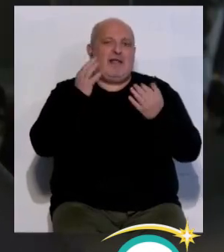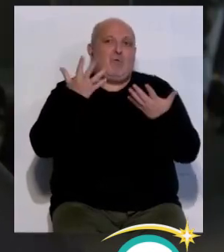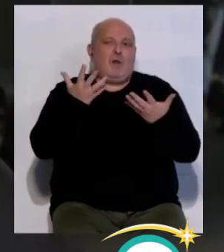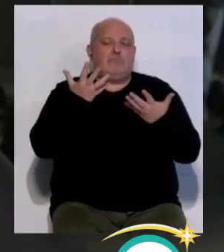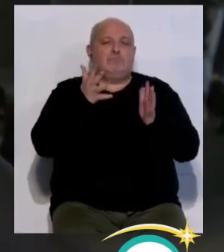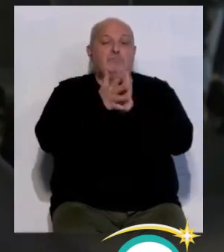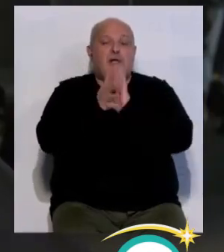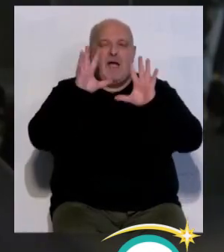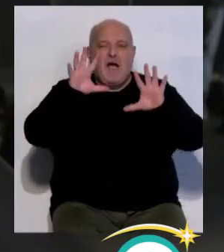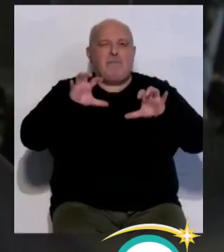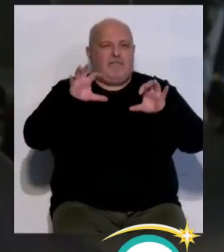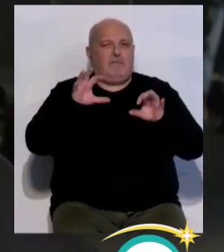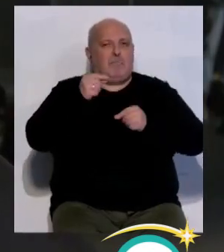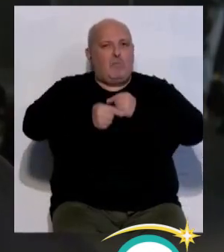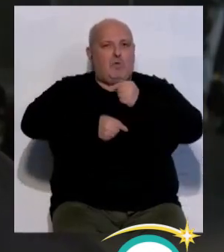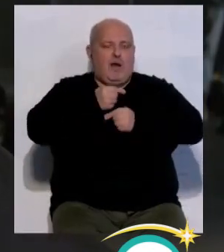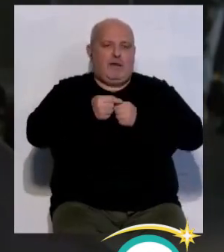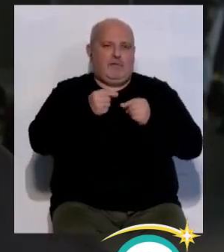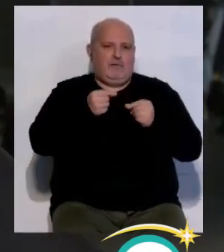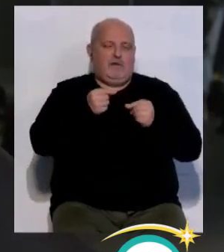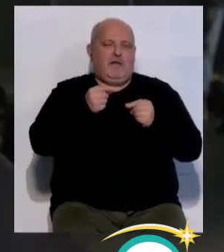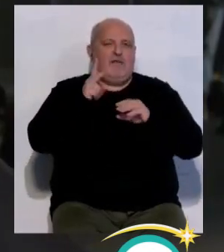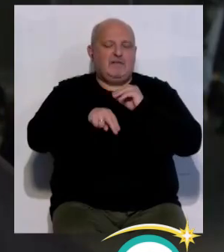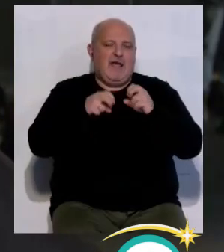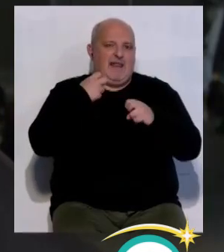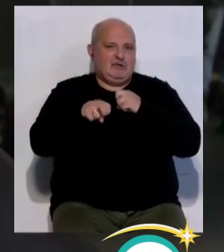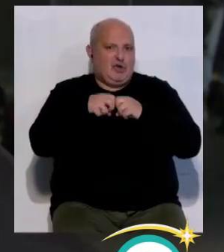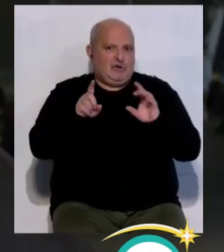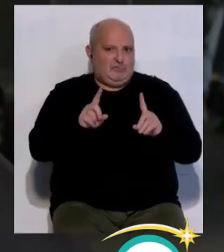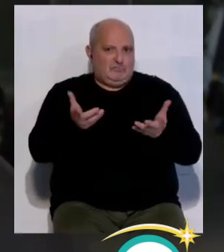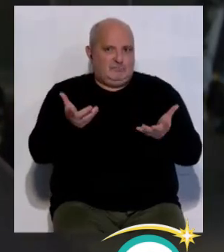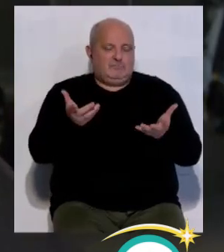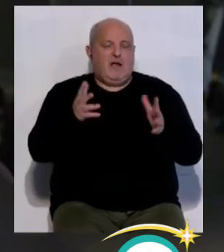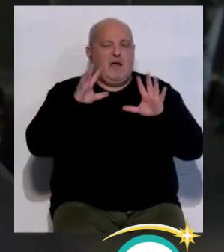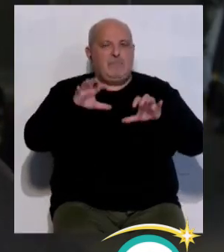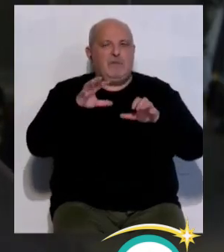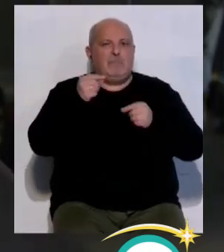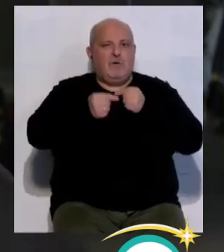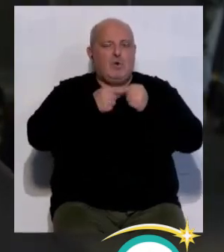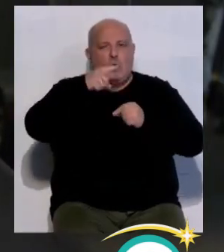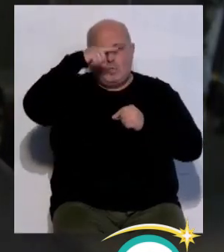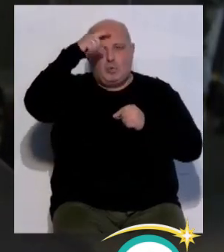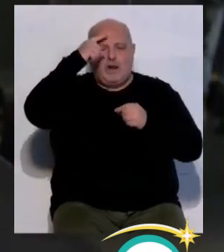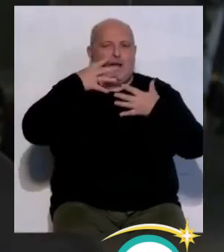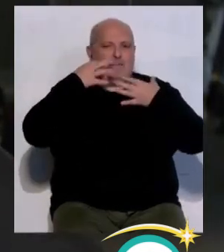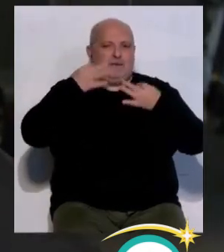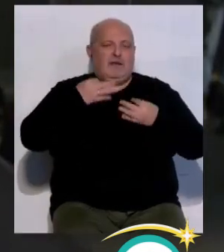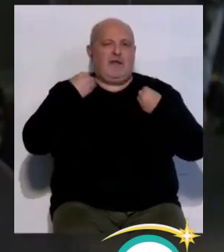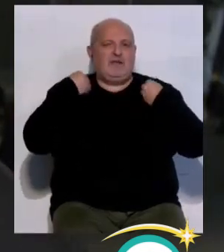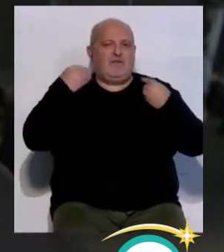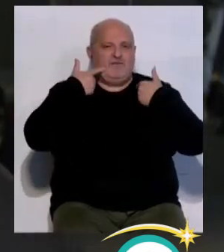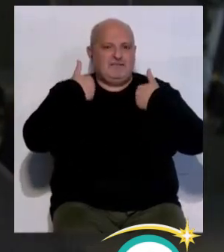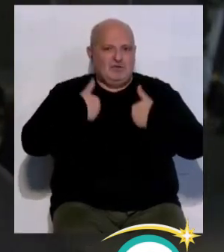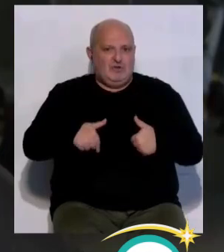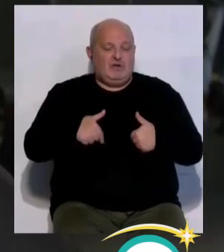manera de que aprendas al principio, evita lesiones, aprende un poco de la cultura realmente del ejercicio